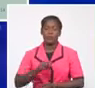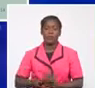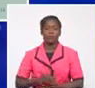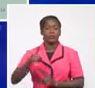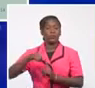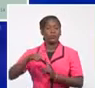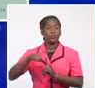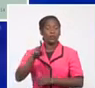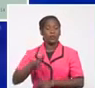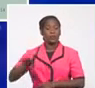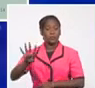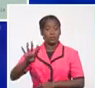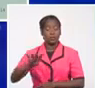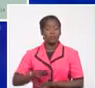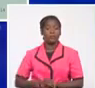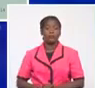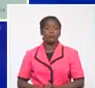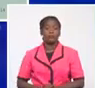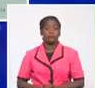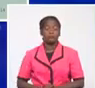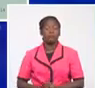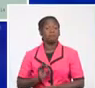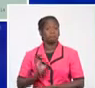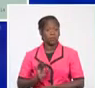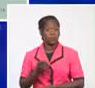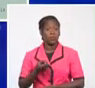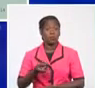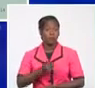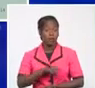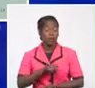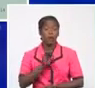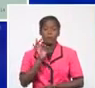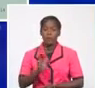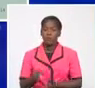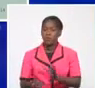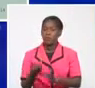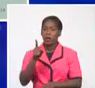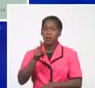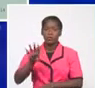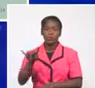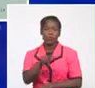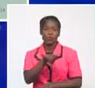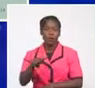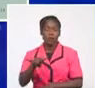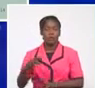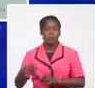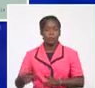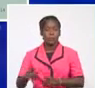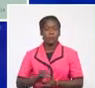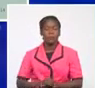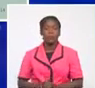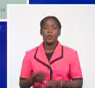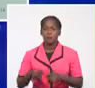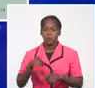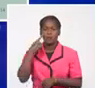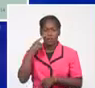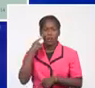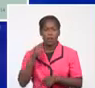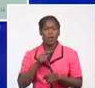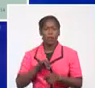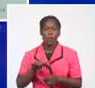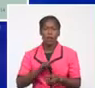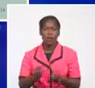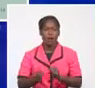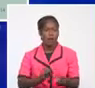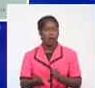14, la misma cifra de la jornada anterior, y otra provincia que ha mantenido control,